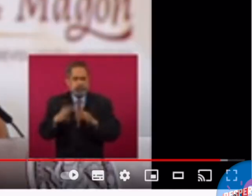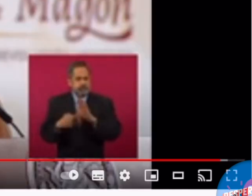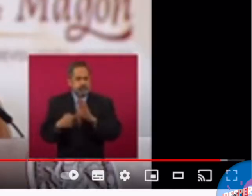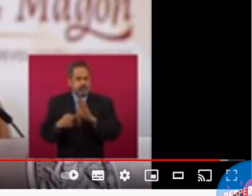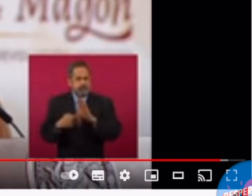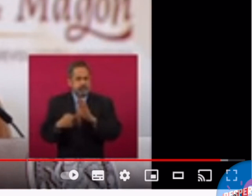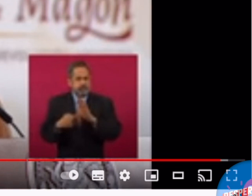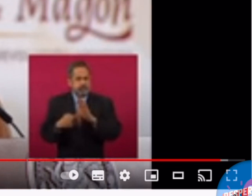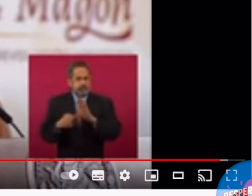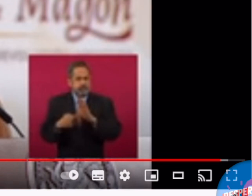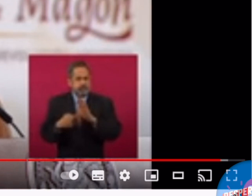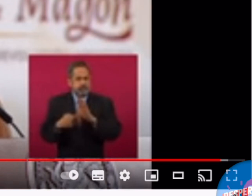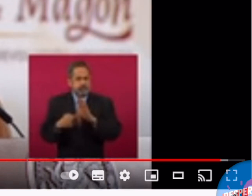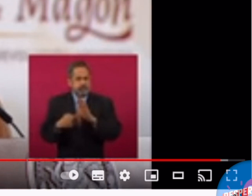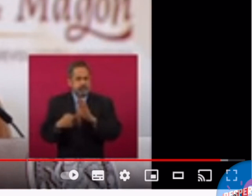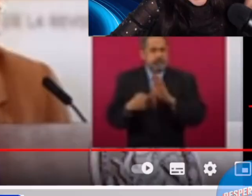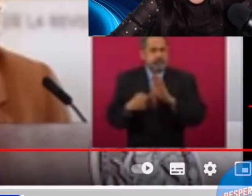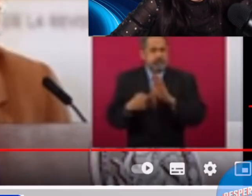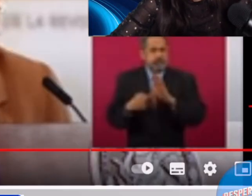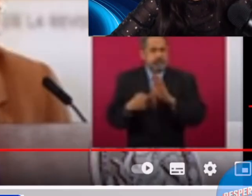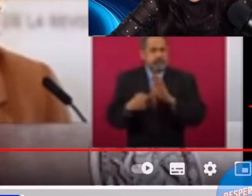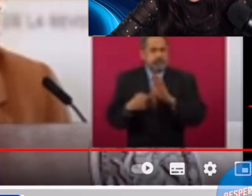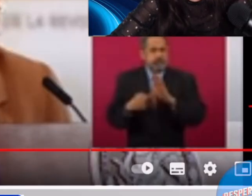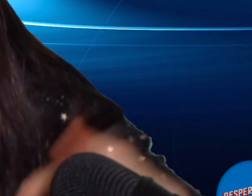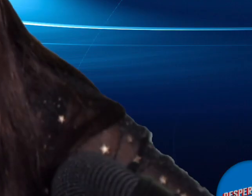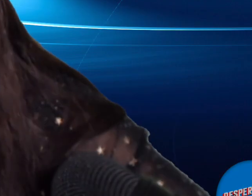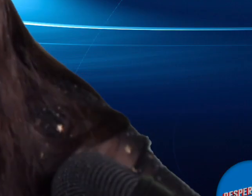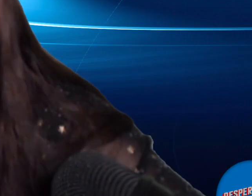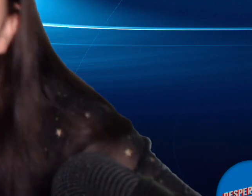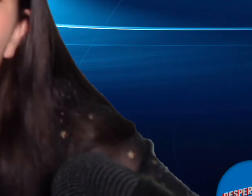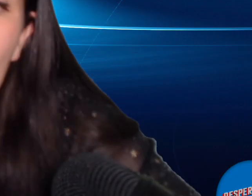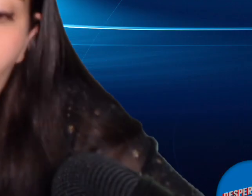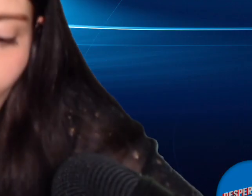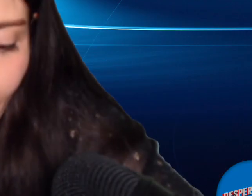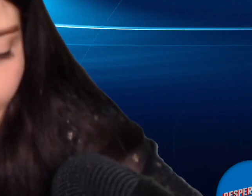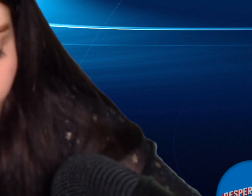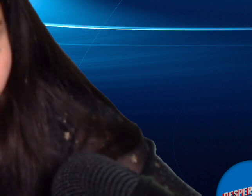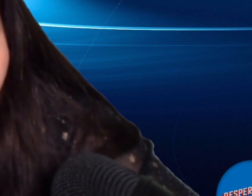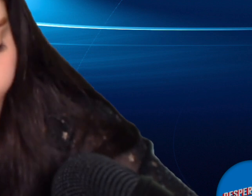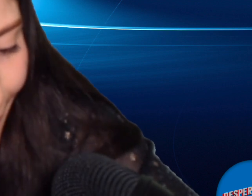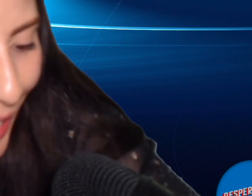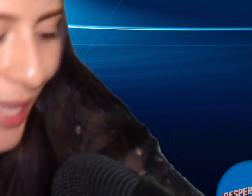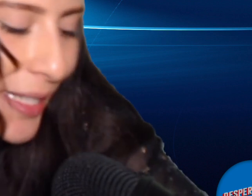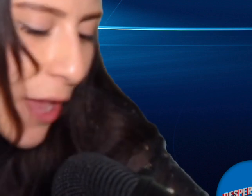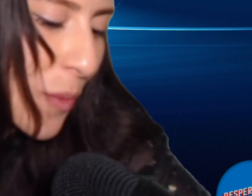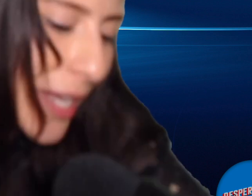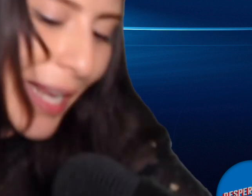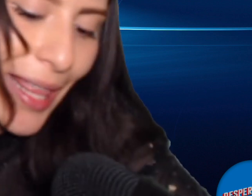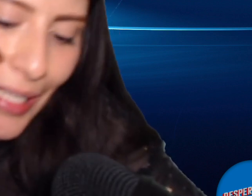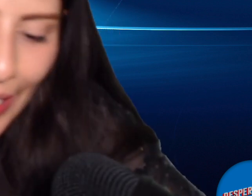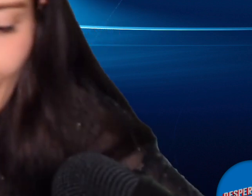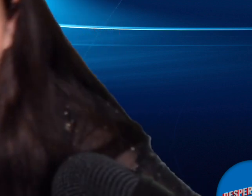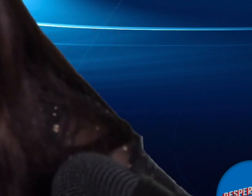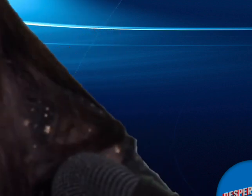expresar en este. Pues ahí tiene la respuesta de la secretaria. ¿Qué les pareció a mi punto de vista? Pues a mí, si yo soy secretaria de Estado y me